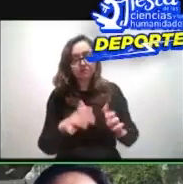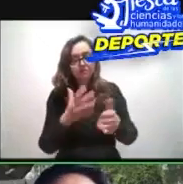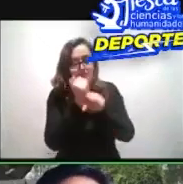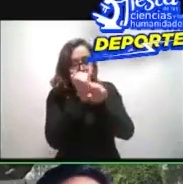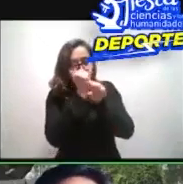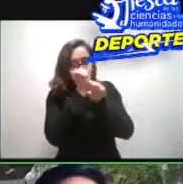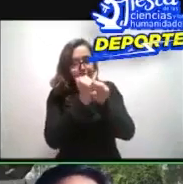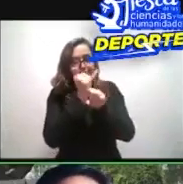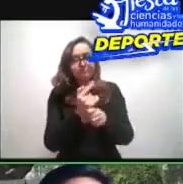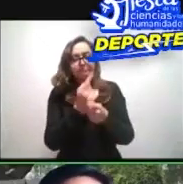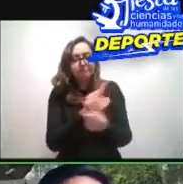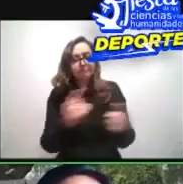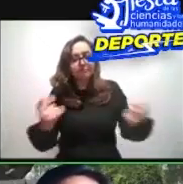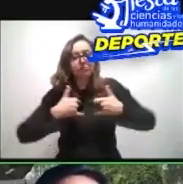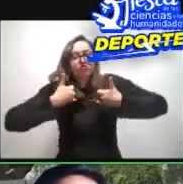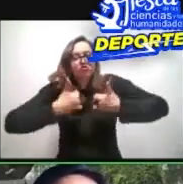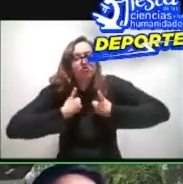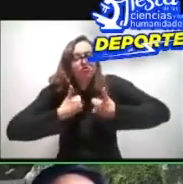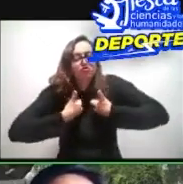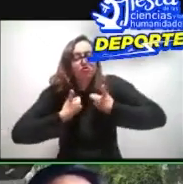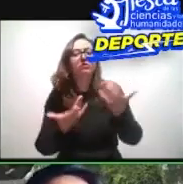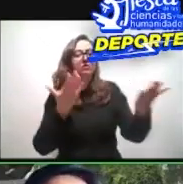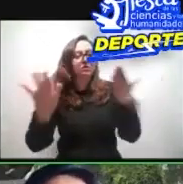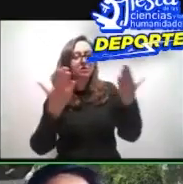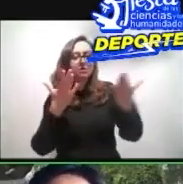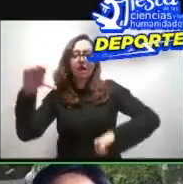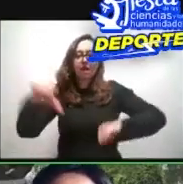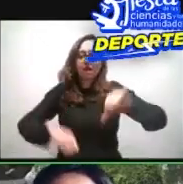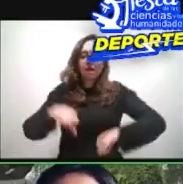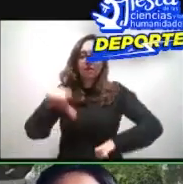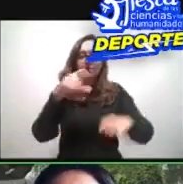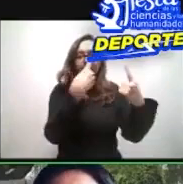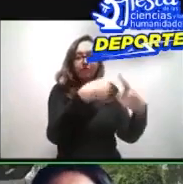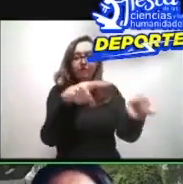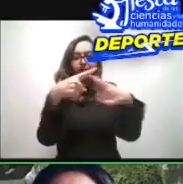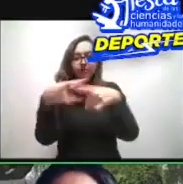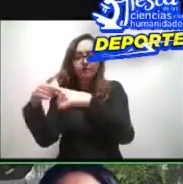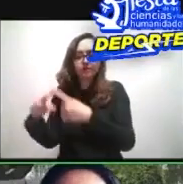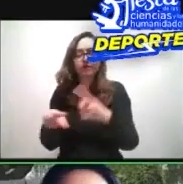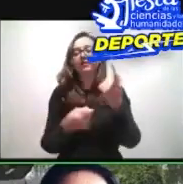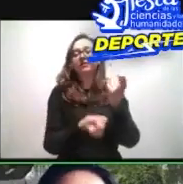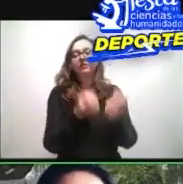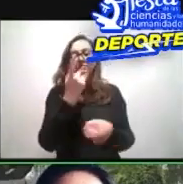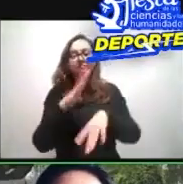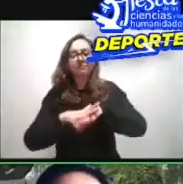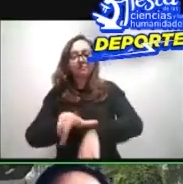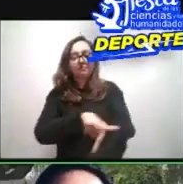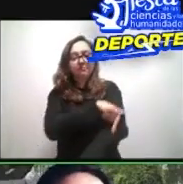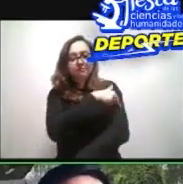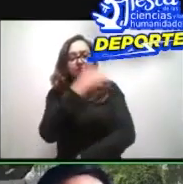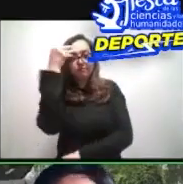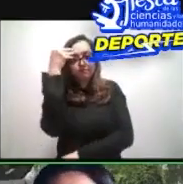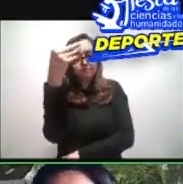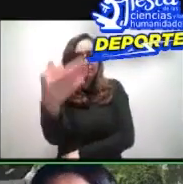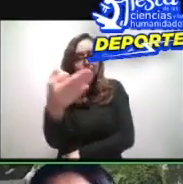en adolescentes y comparamos diferentes tipos de actividades, aquellas que son más extenuantes comparadas con aquellas